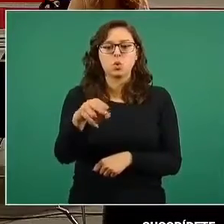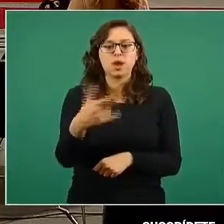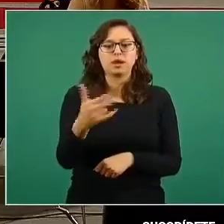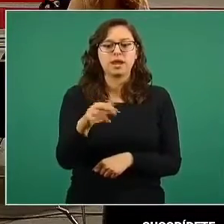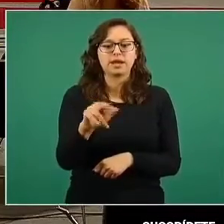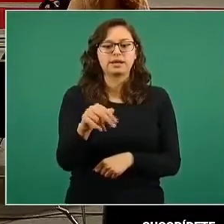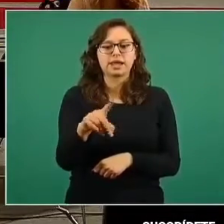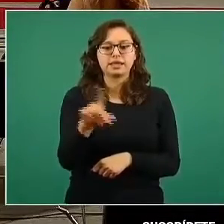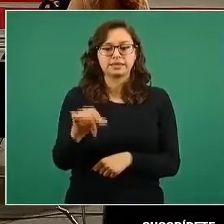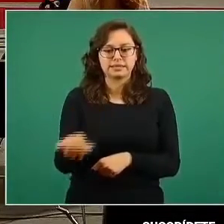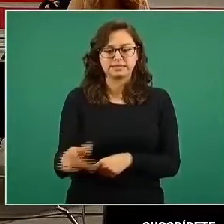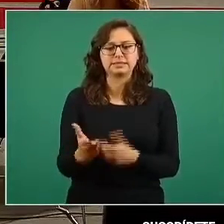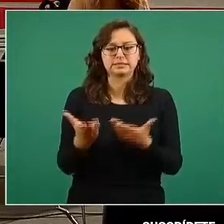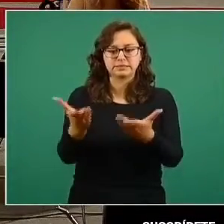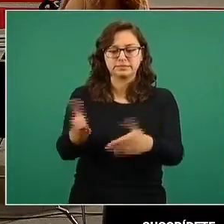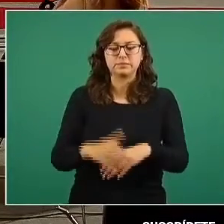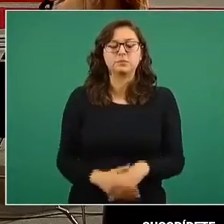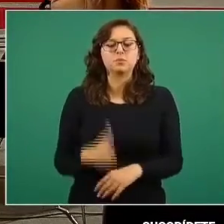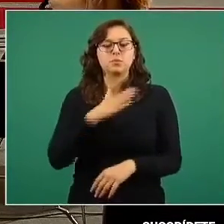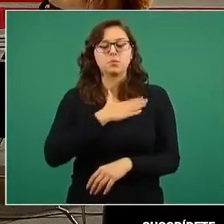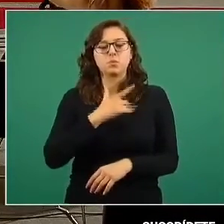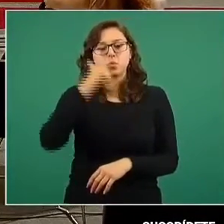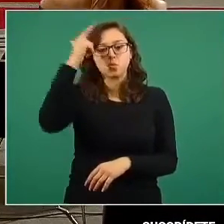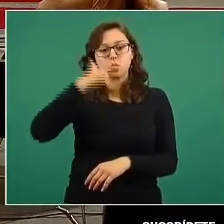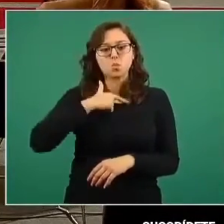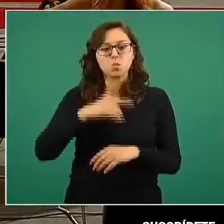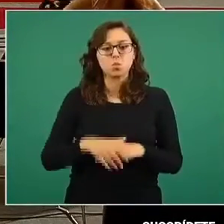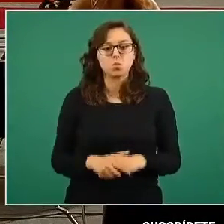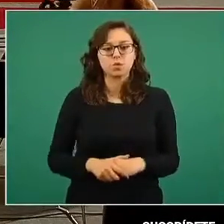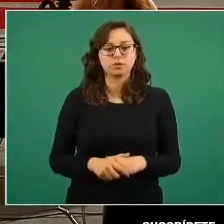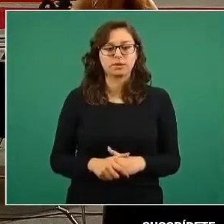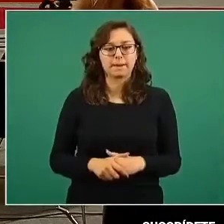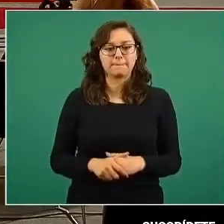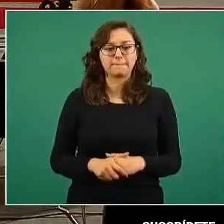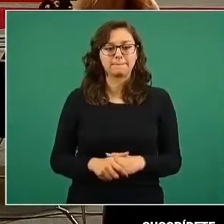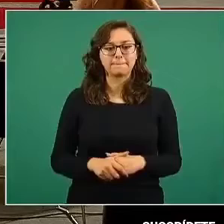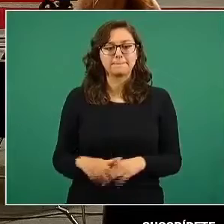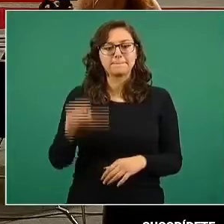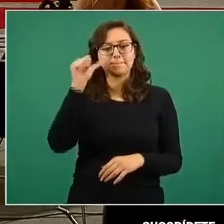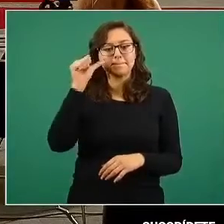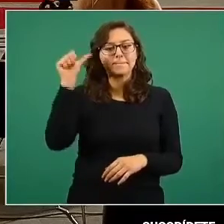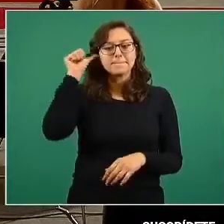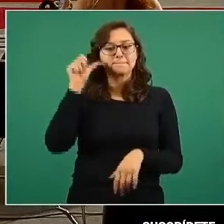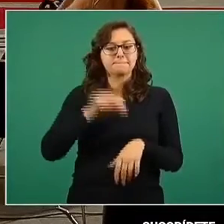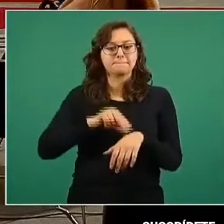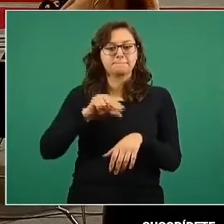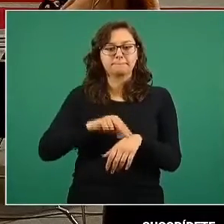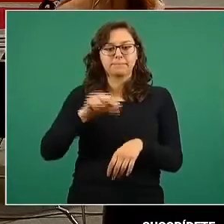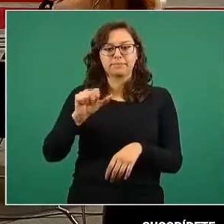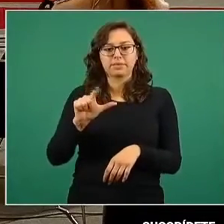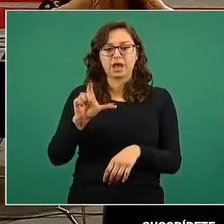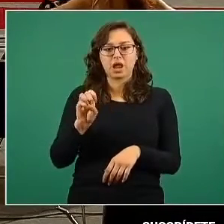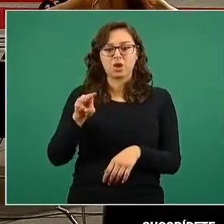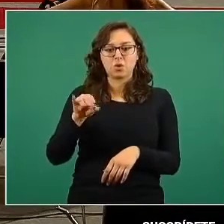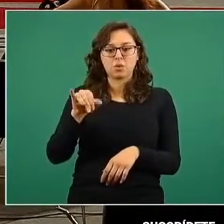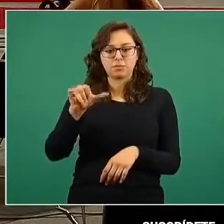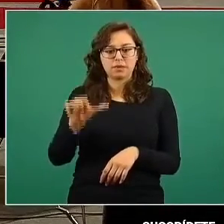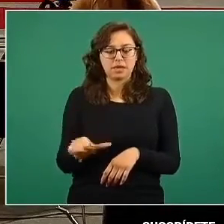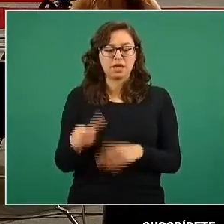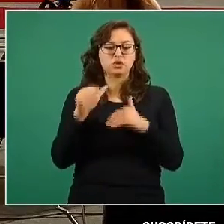Muy buenas noches, doctor. Bueno, es una pregunta que le hice ayer al doctor Alomía referente a esta inquietud que hay